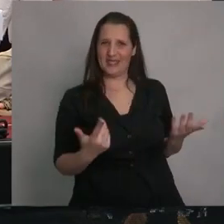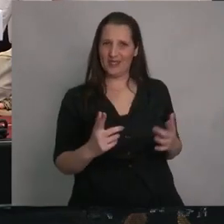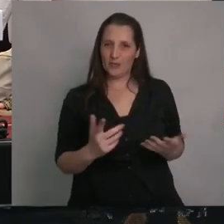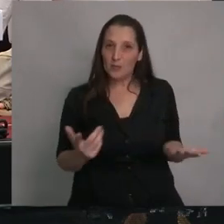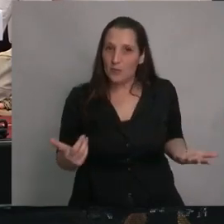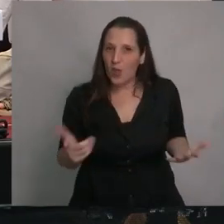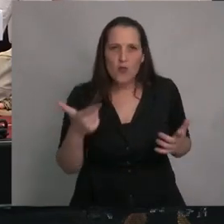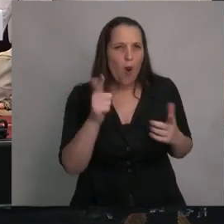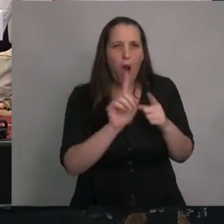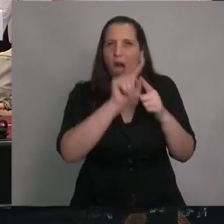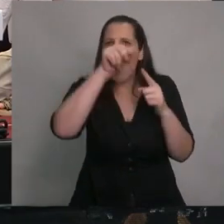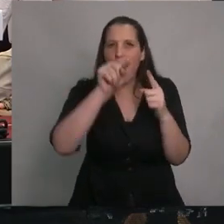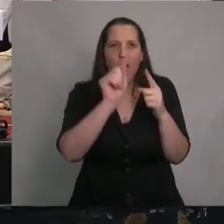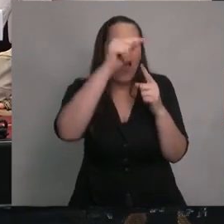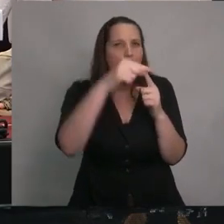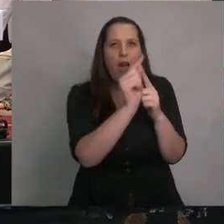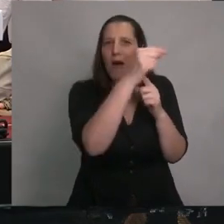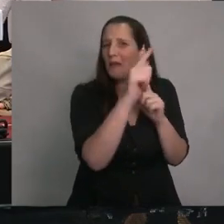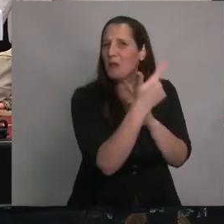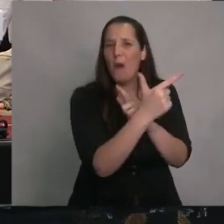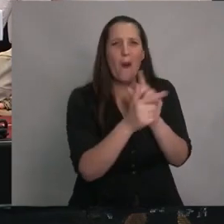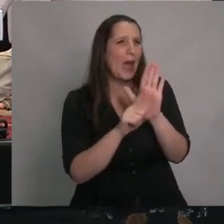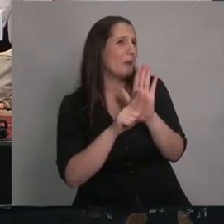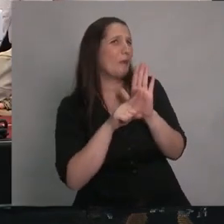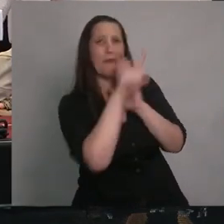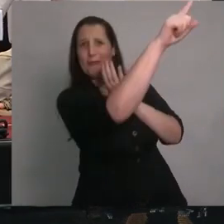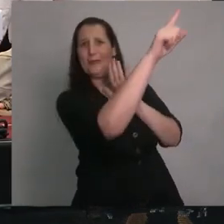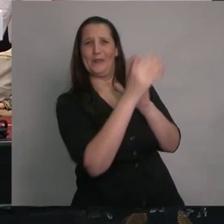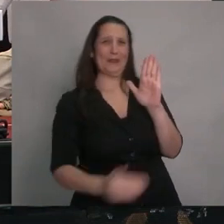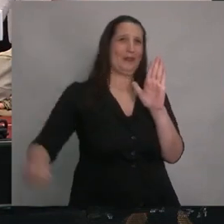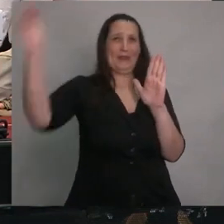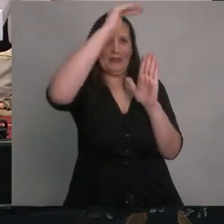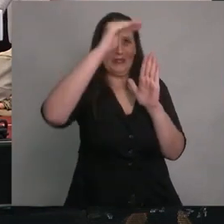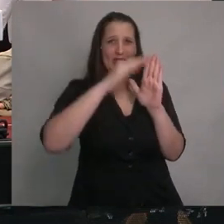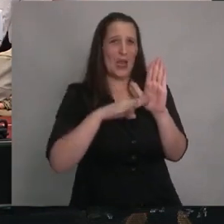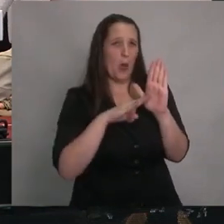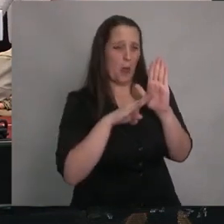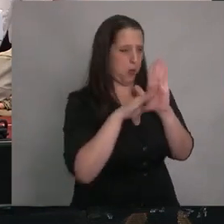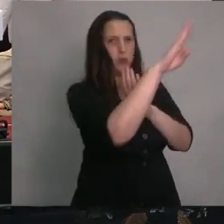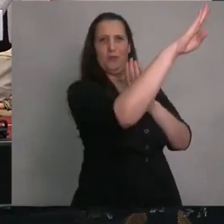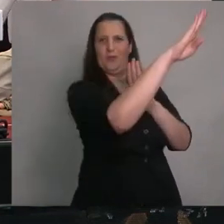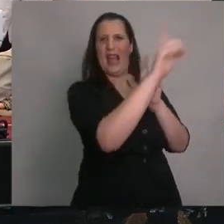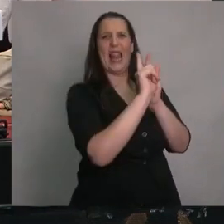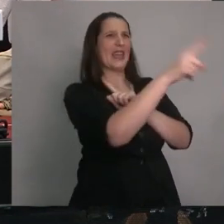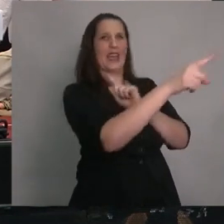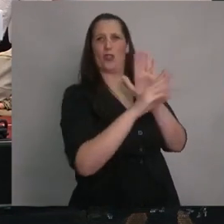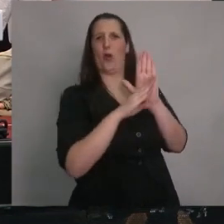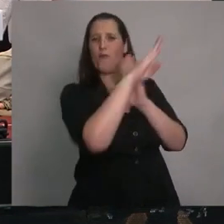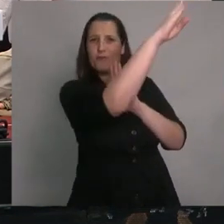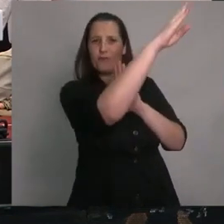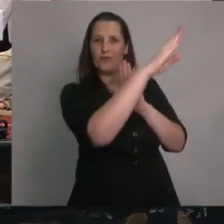Sin oscilaciones ni cambios de rumbo, es rectamente, linealmente ascensional. Es